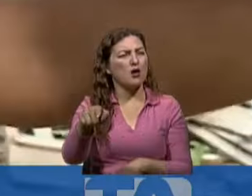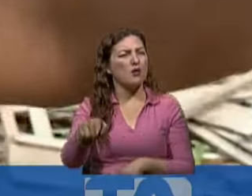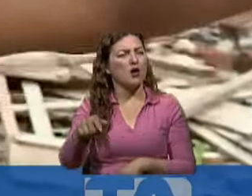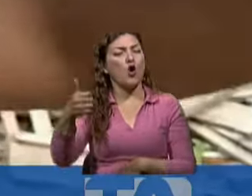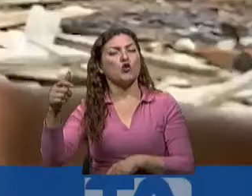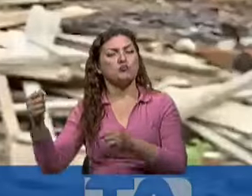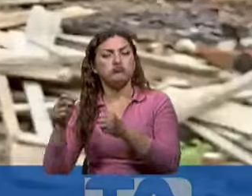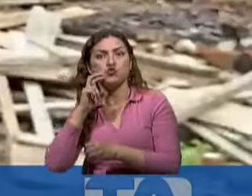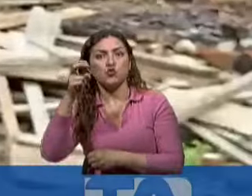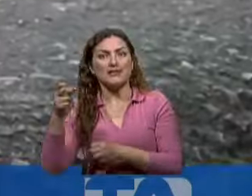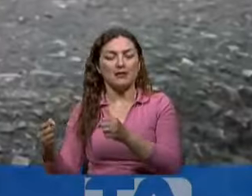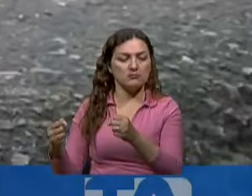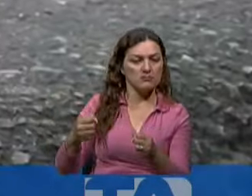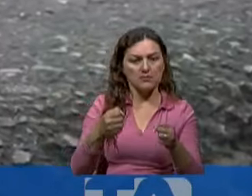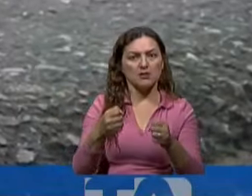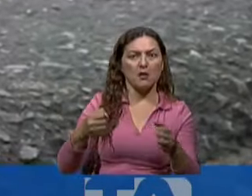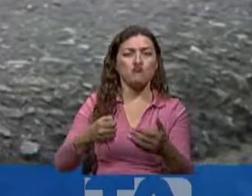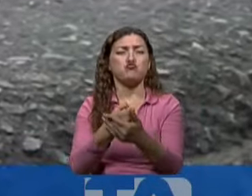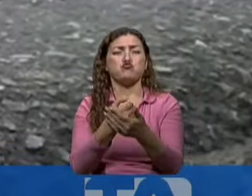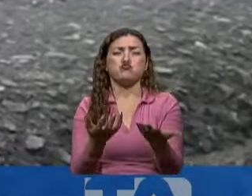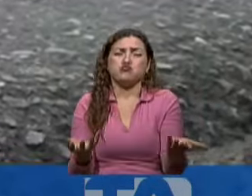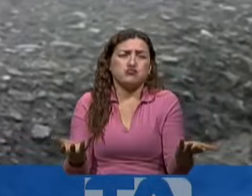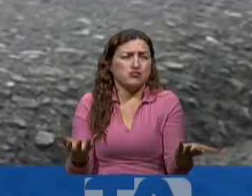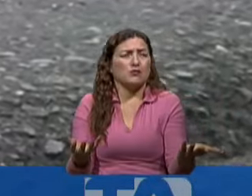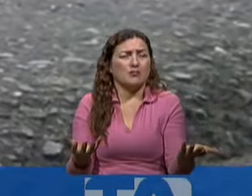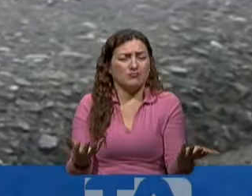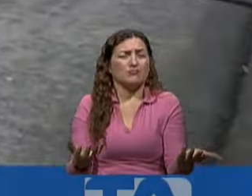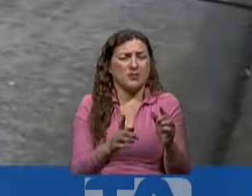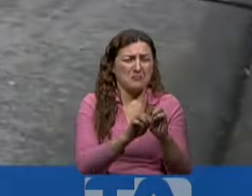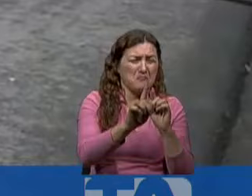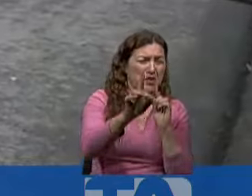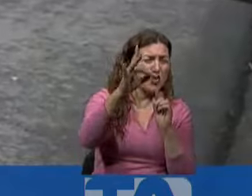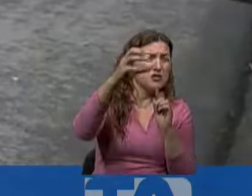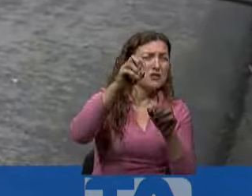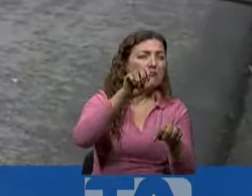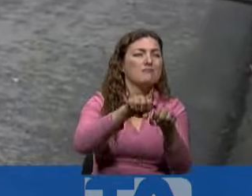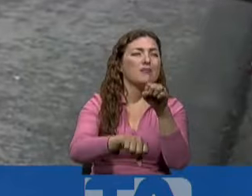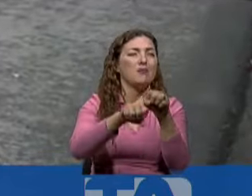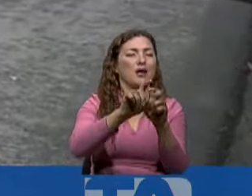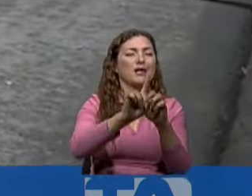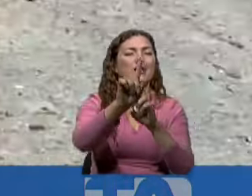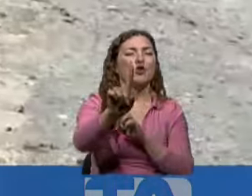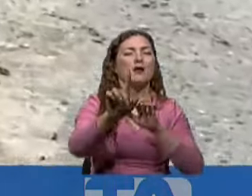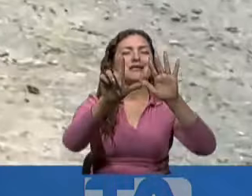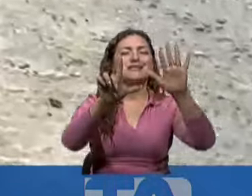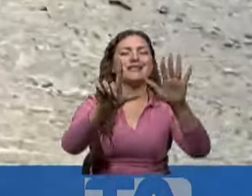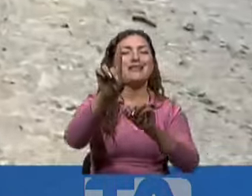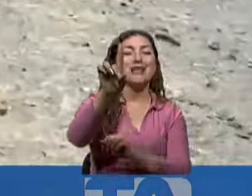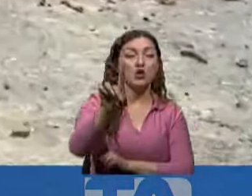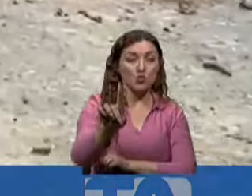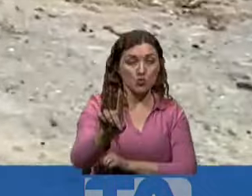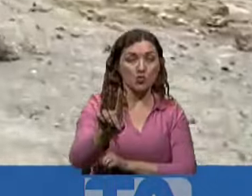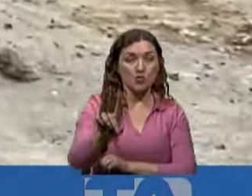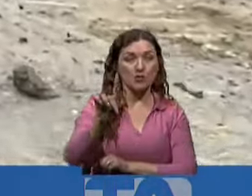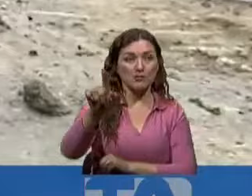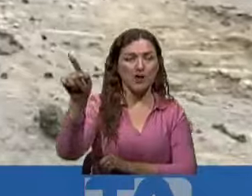de otro lado y se accidentaron aquí. Aproximadamente son 80 metros de afectación en el kilómetro 71, los que están